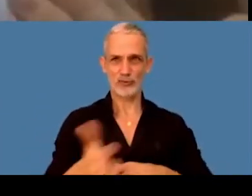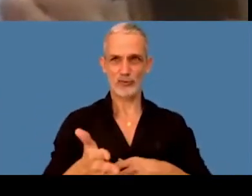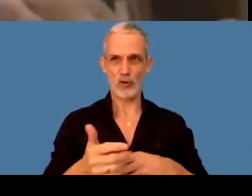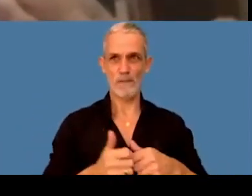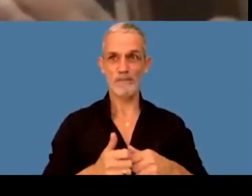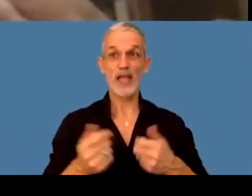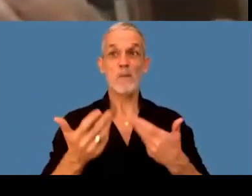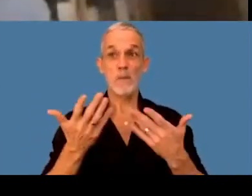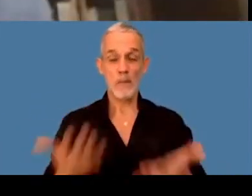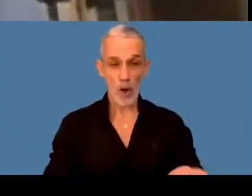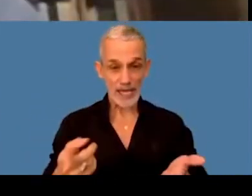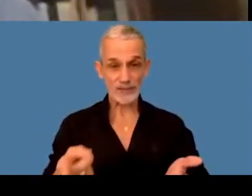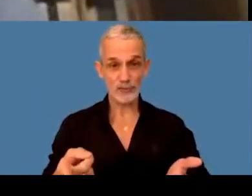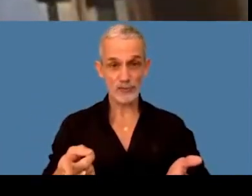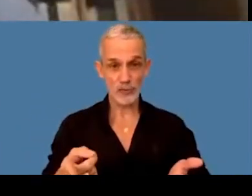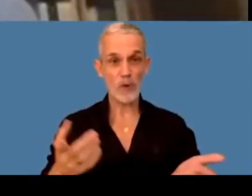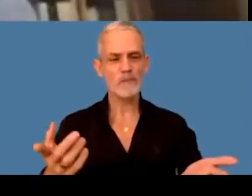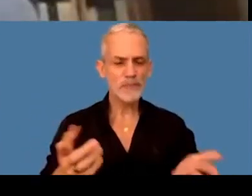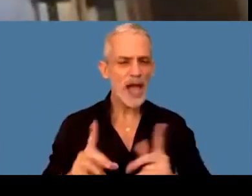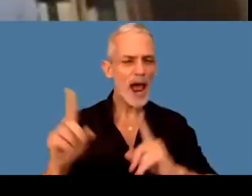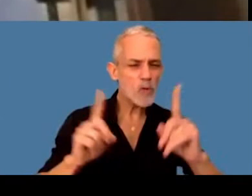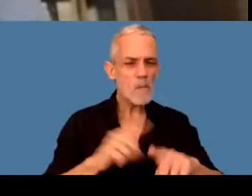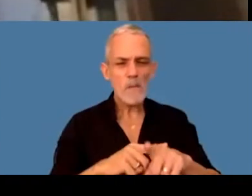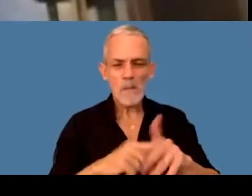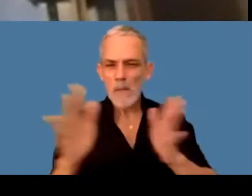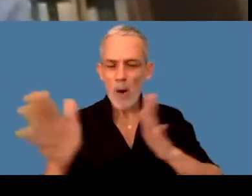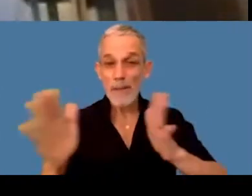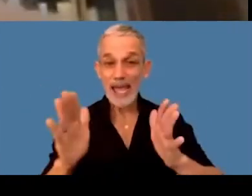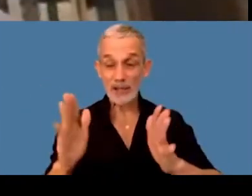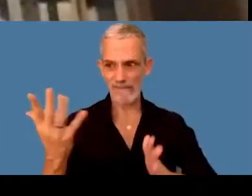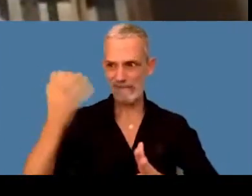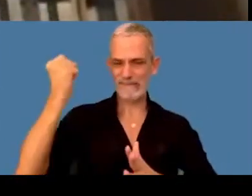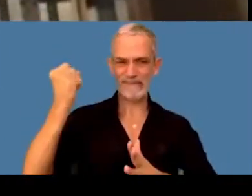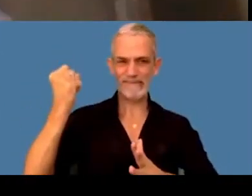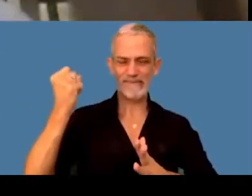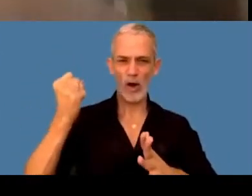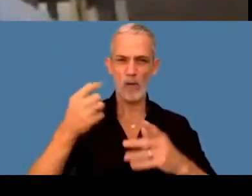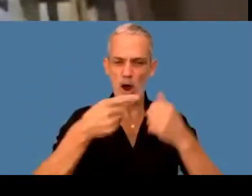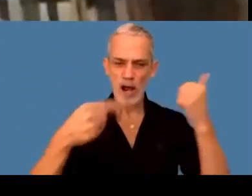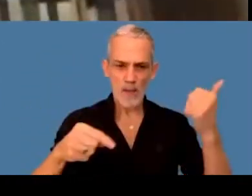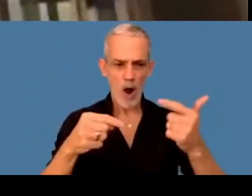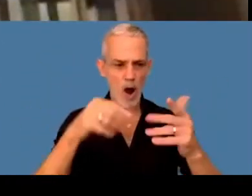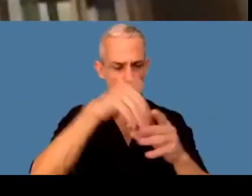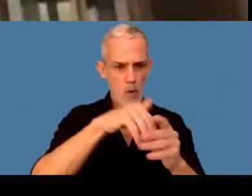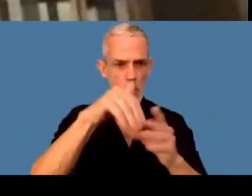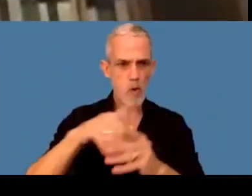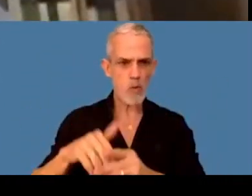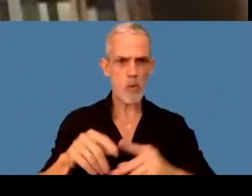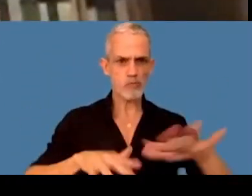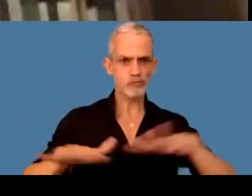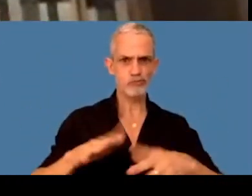eso, en determinado momento, cuando logramos determinados elementos y cierta dinámica